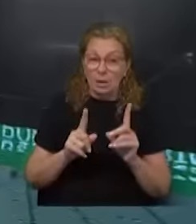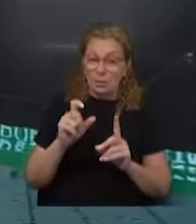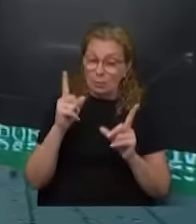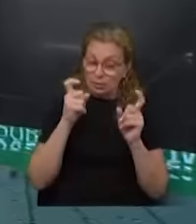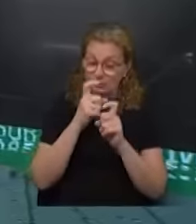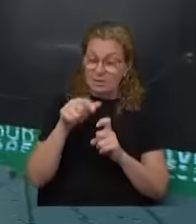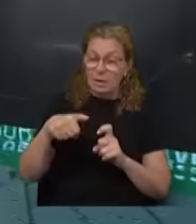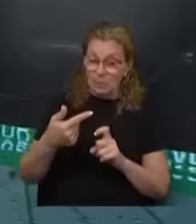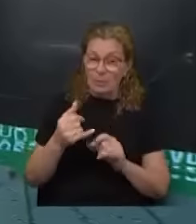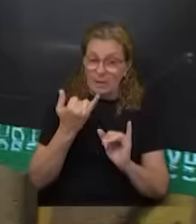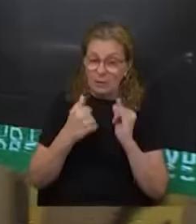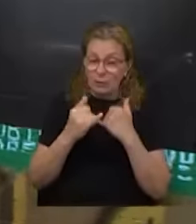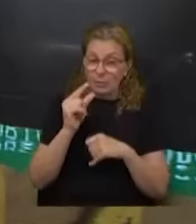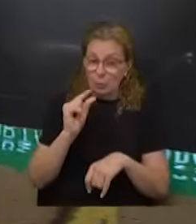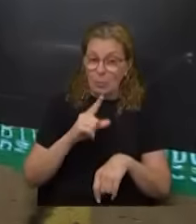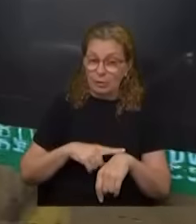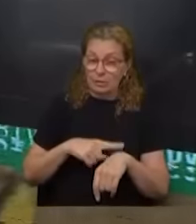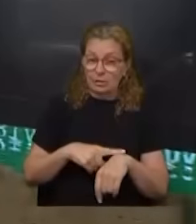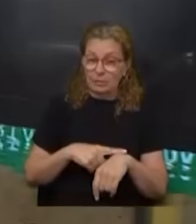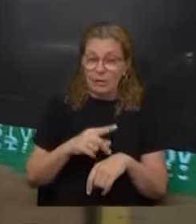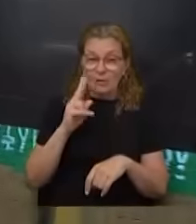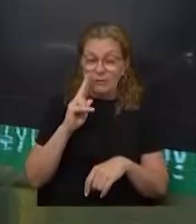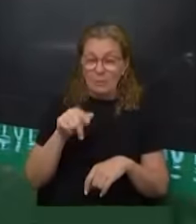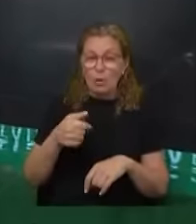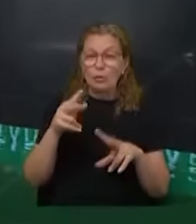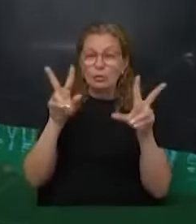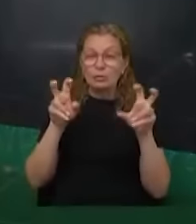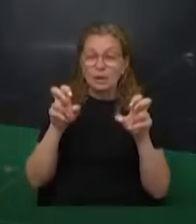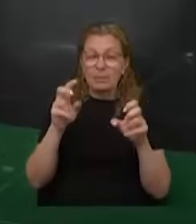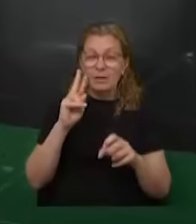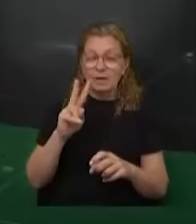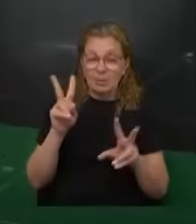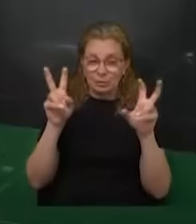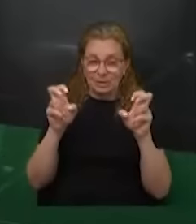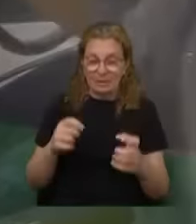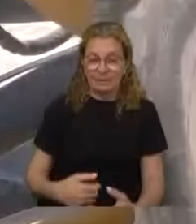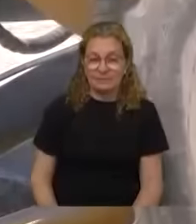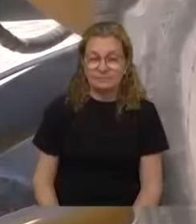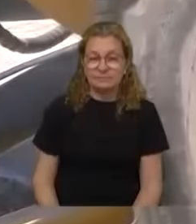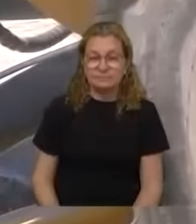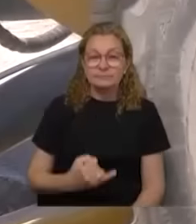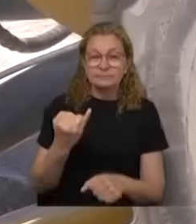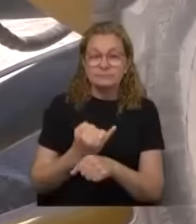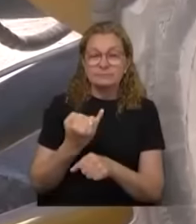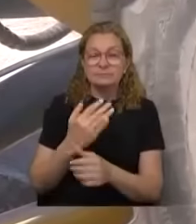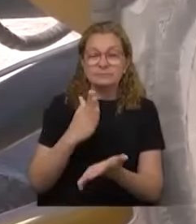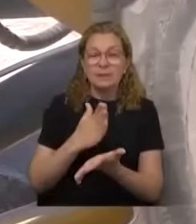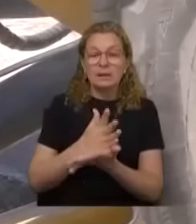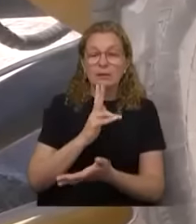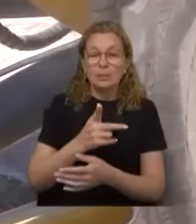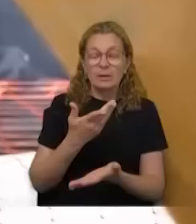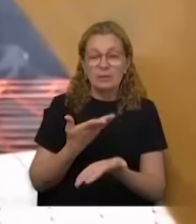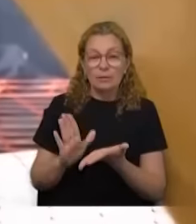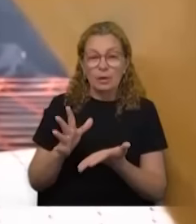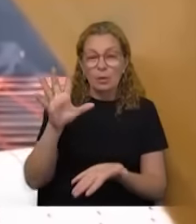tendremos más información en un un ratito ahora repasamos otros temas vemos los titulares la institución Nacional de Derechos Humanos se retiró